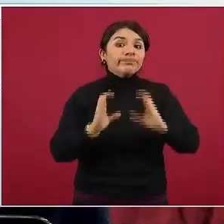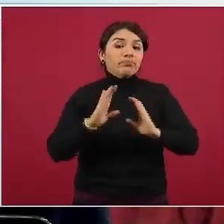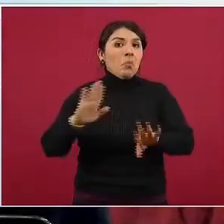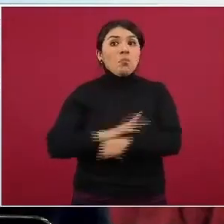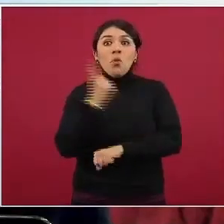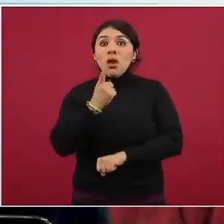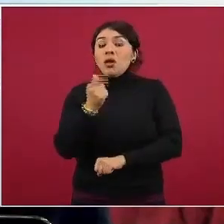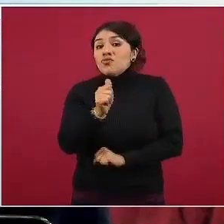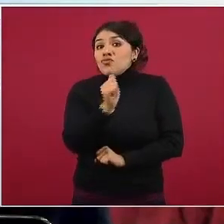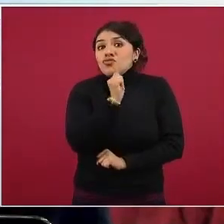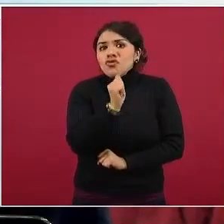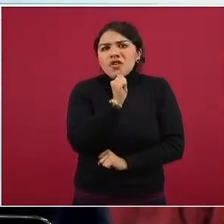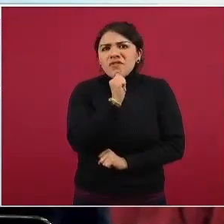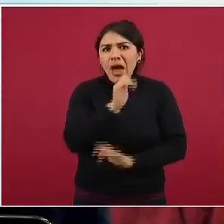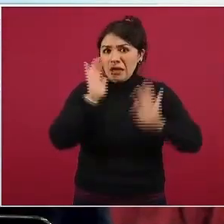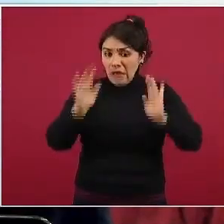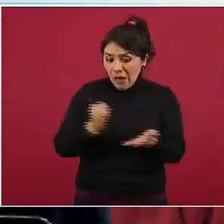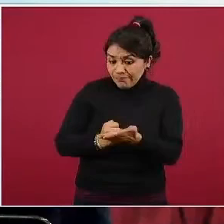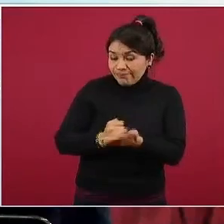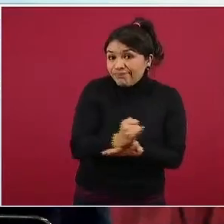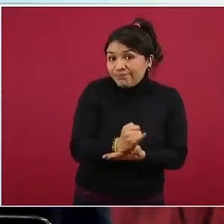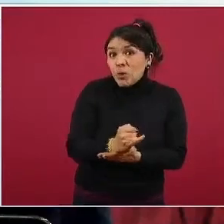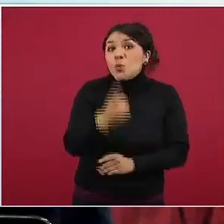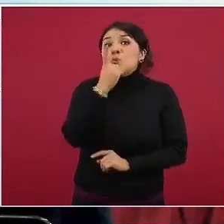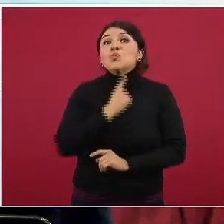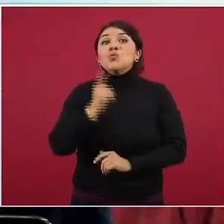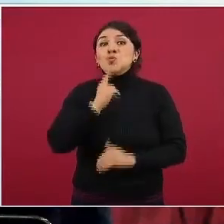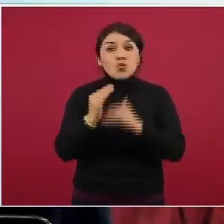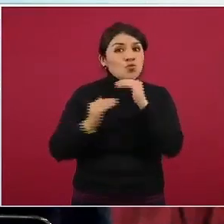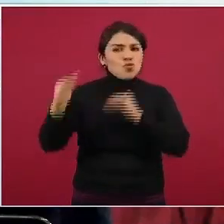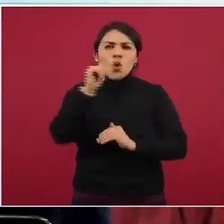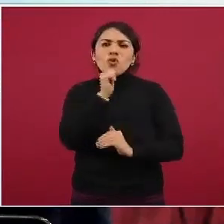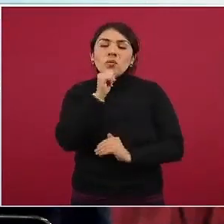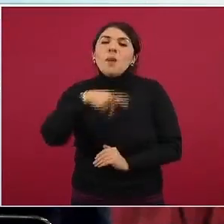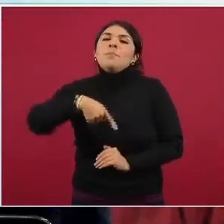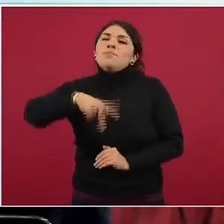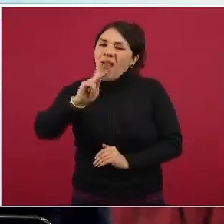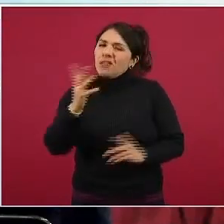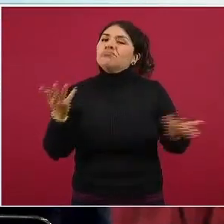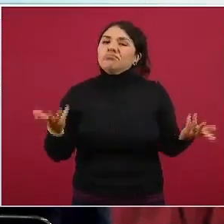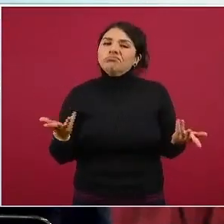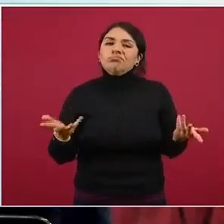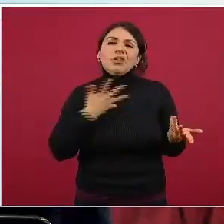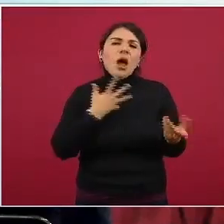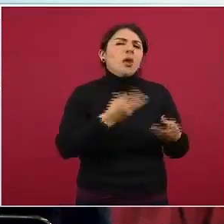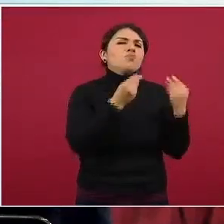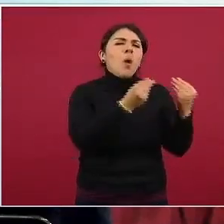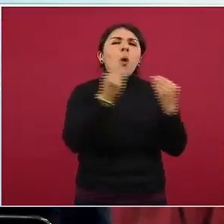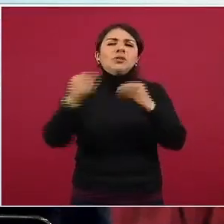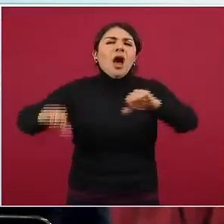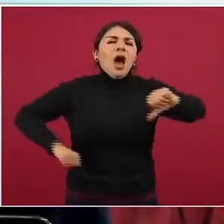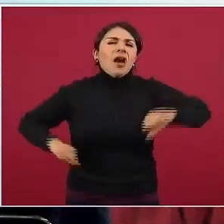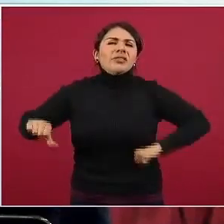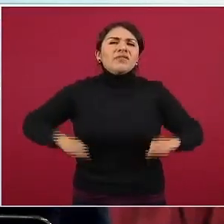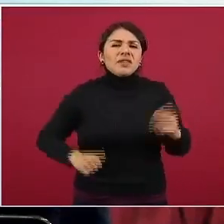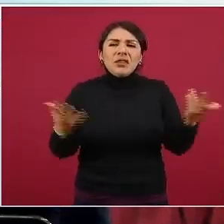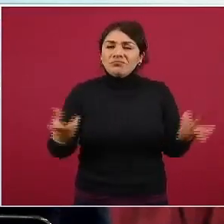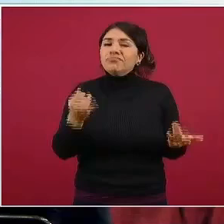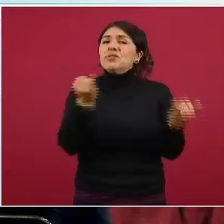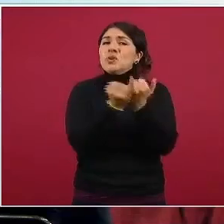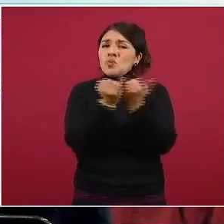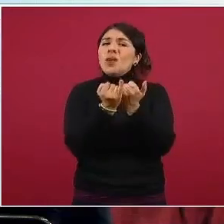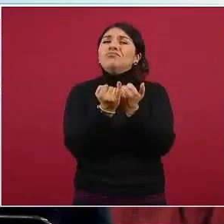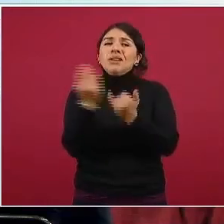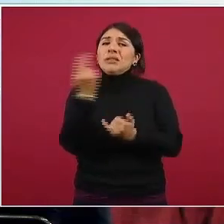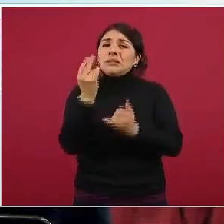sin una declaración de semáforo rojo, creo que hay muchas actividades que también dependen